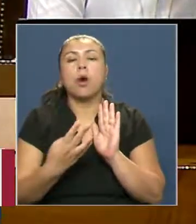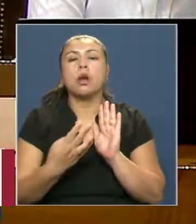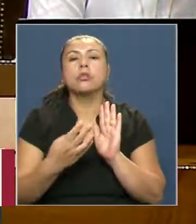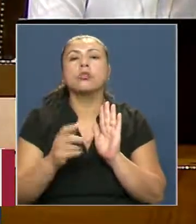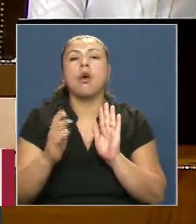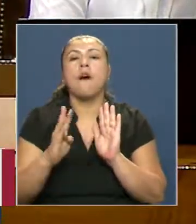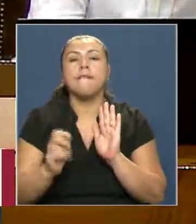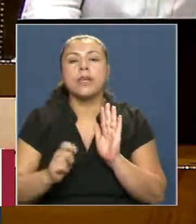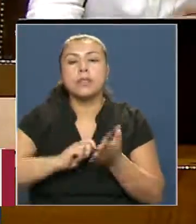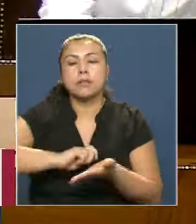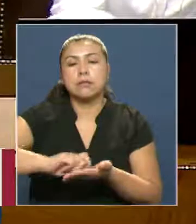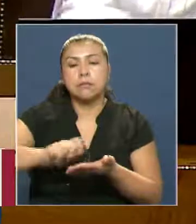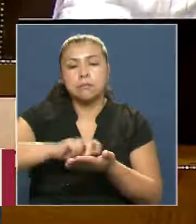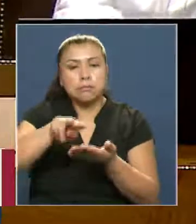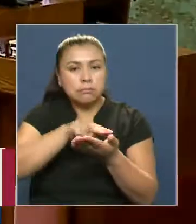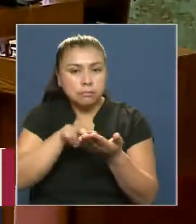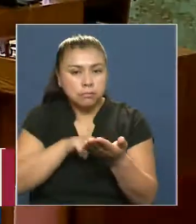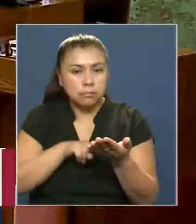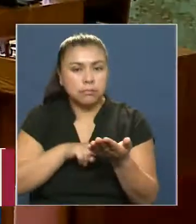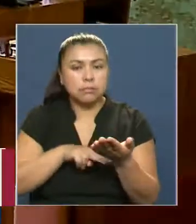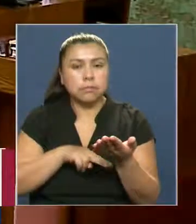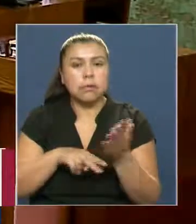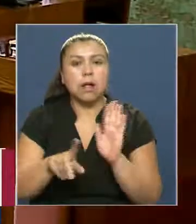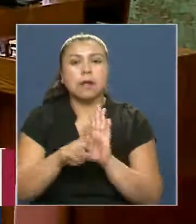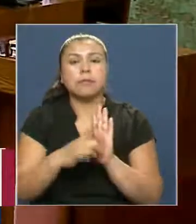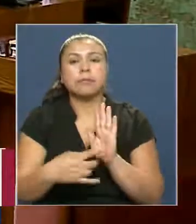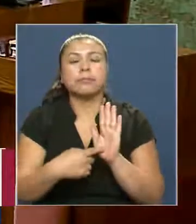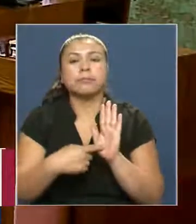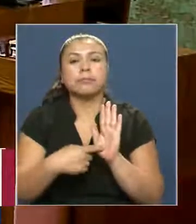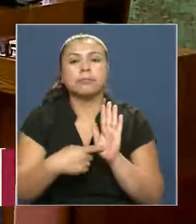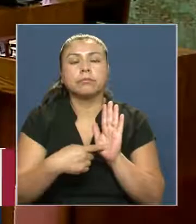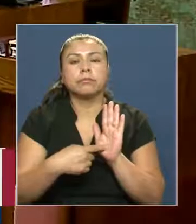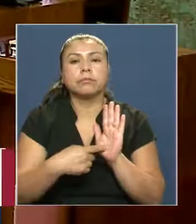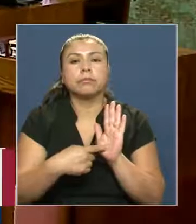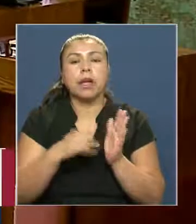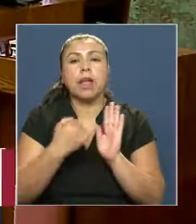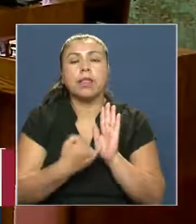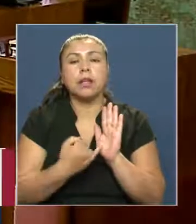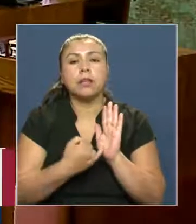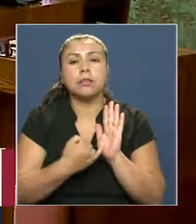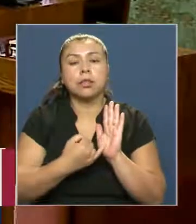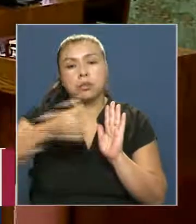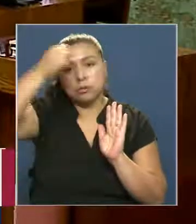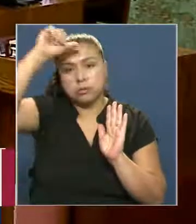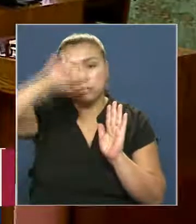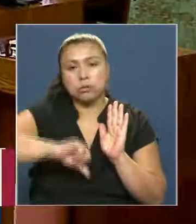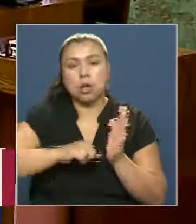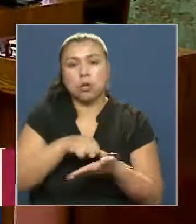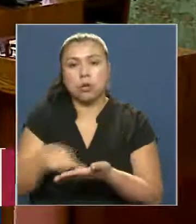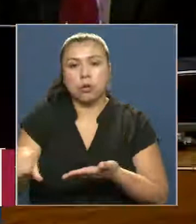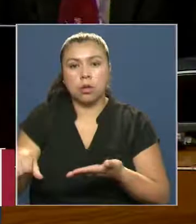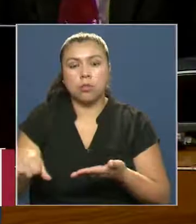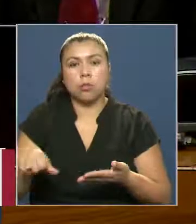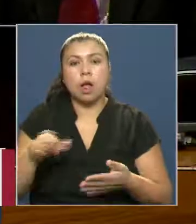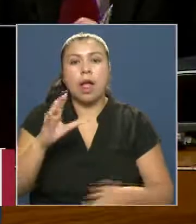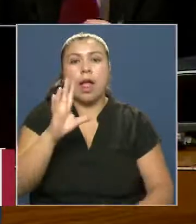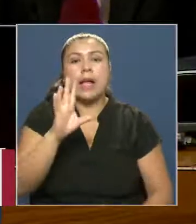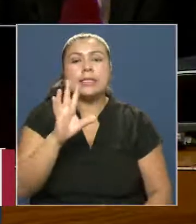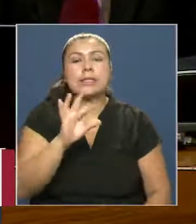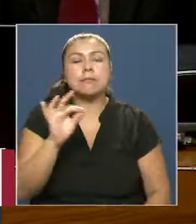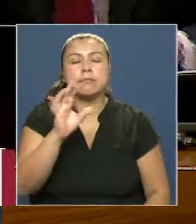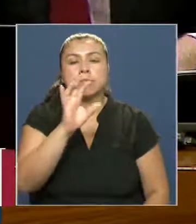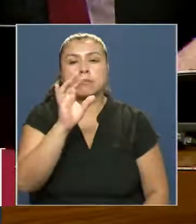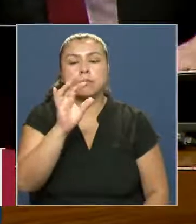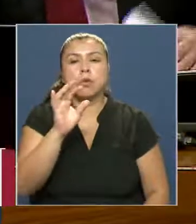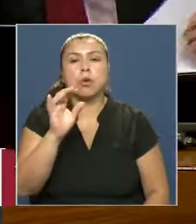secretario. La infracción de lo dispuesto en el inciso anterior será castigada con una multa desde 50